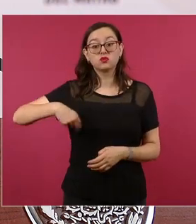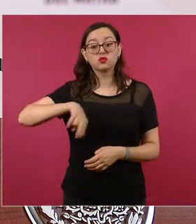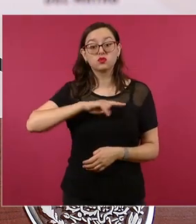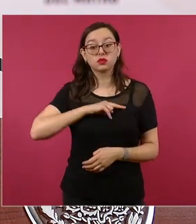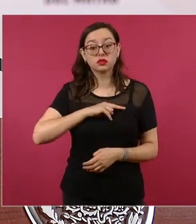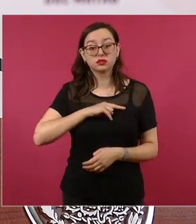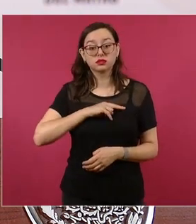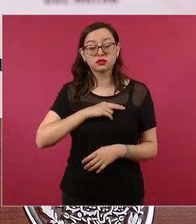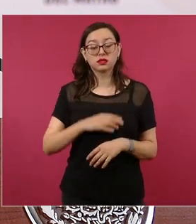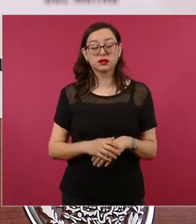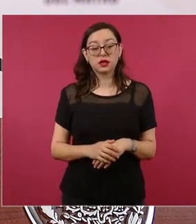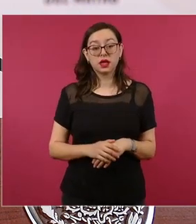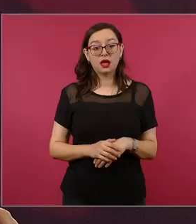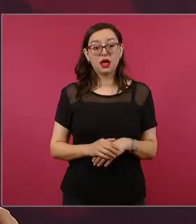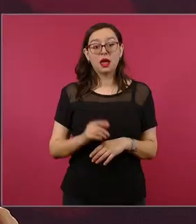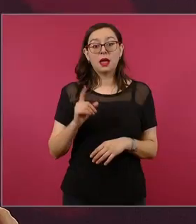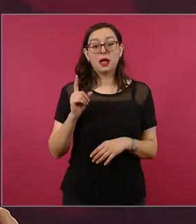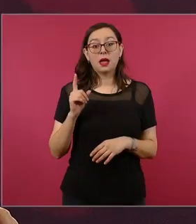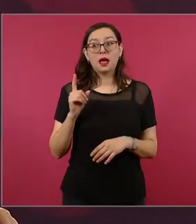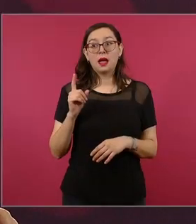Alrededor de